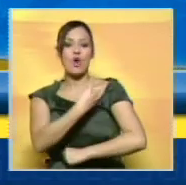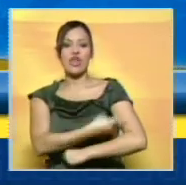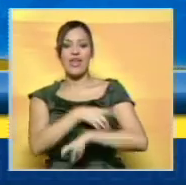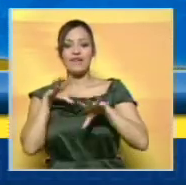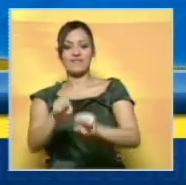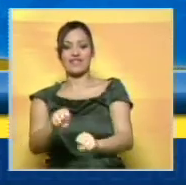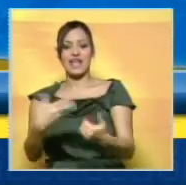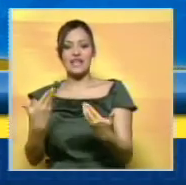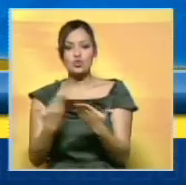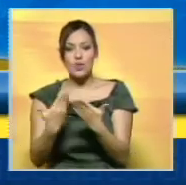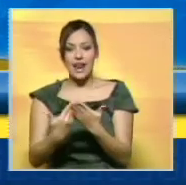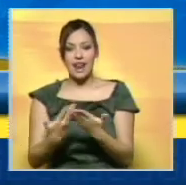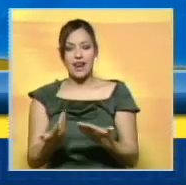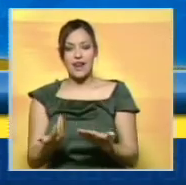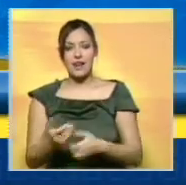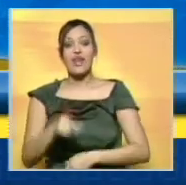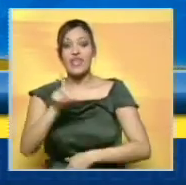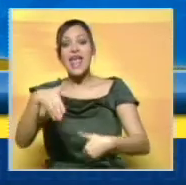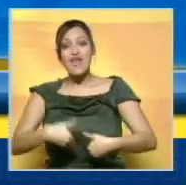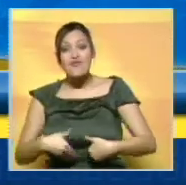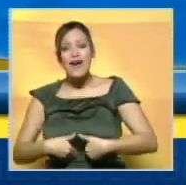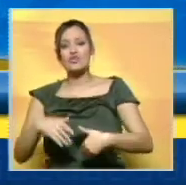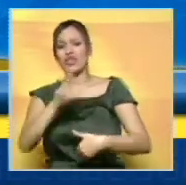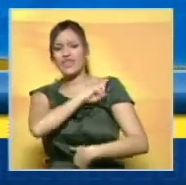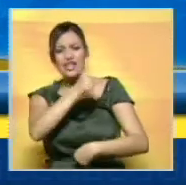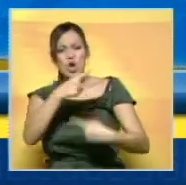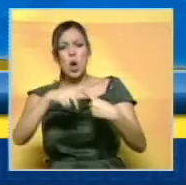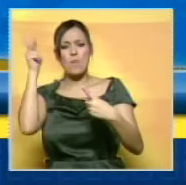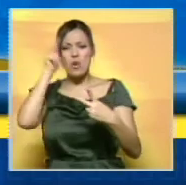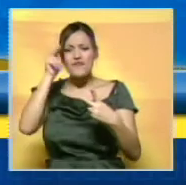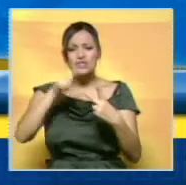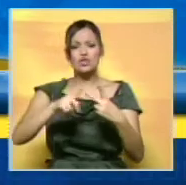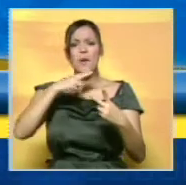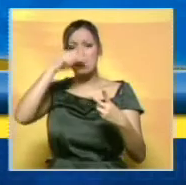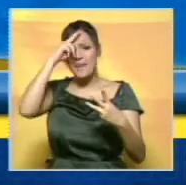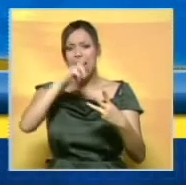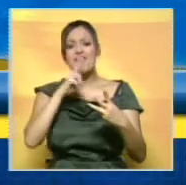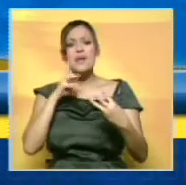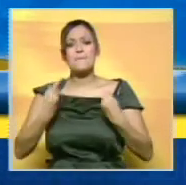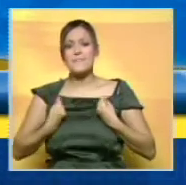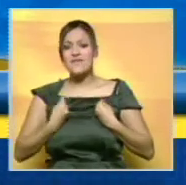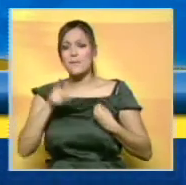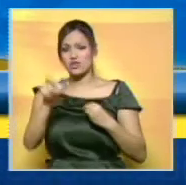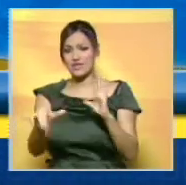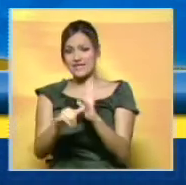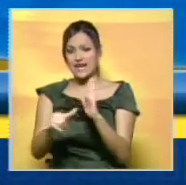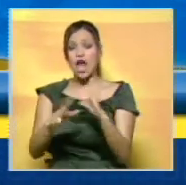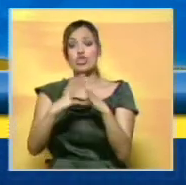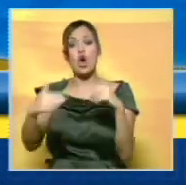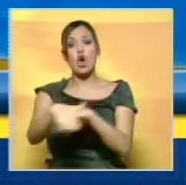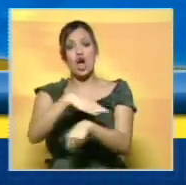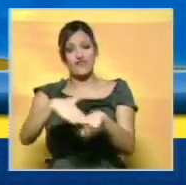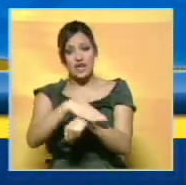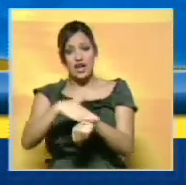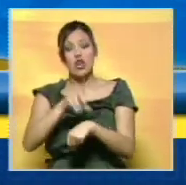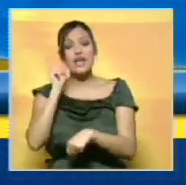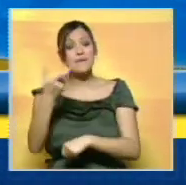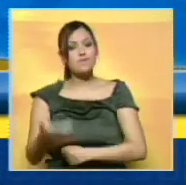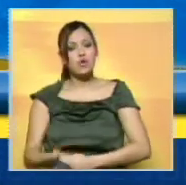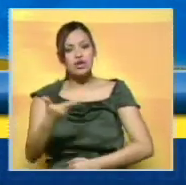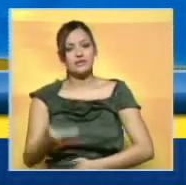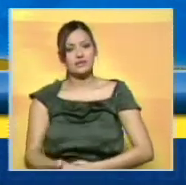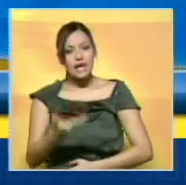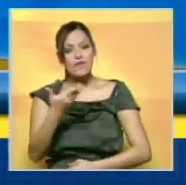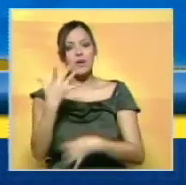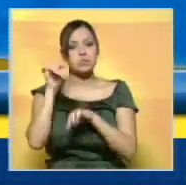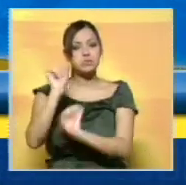entorno educativo. Engranar los esfuerzos de directores, profesores, padres, vecinos y todos los niveles de gobierno se hace requisito